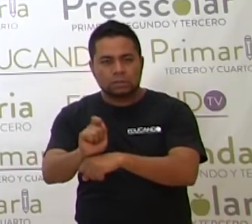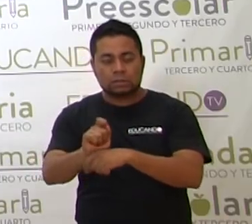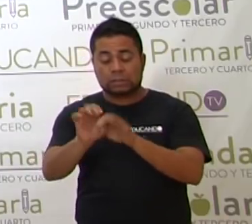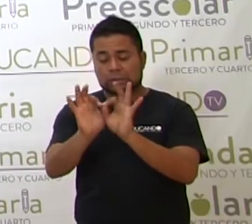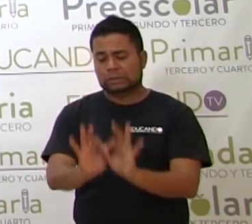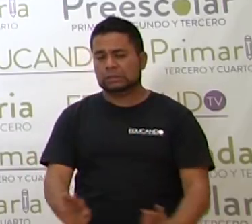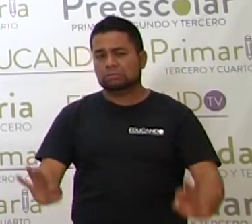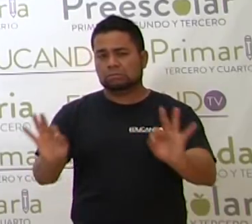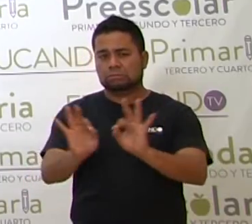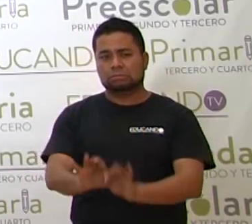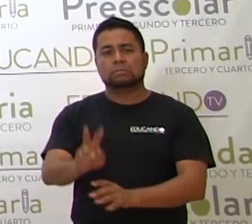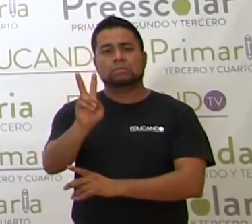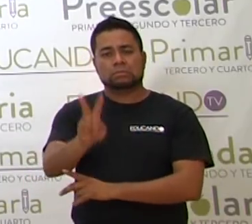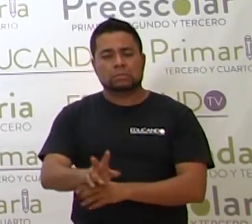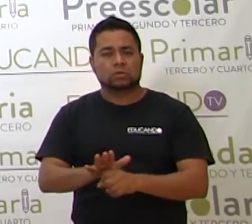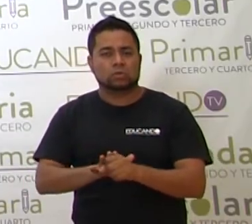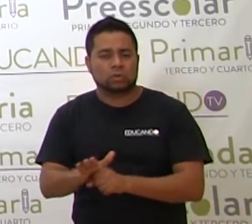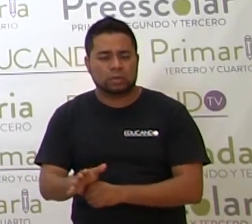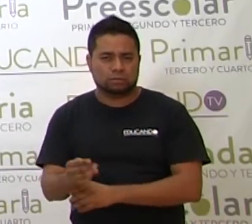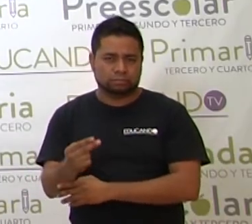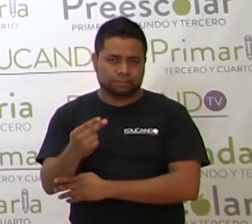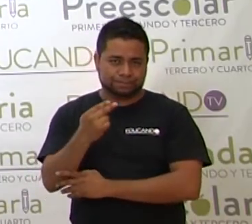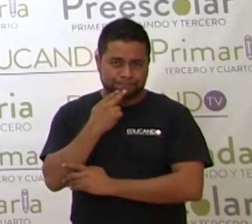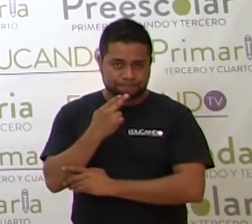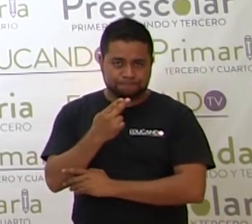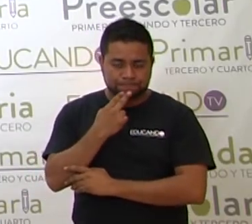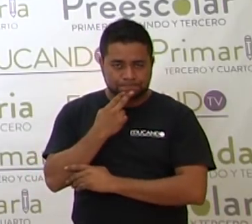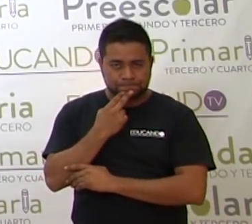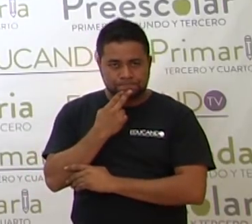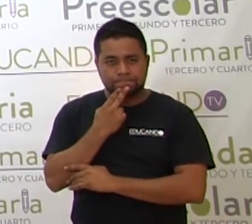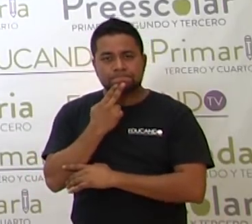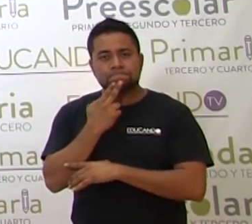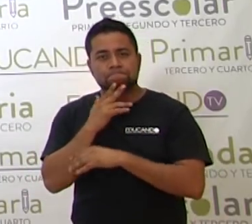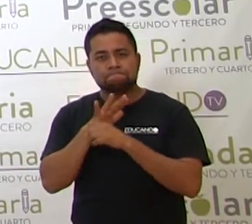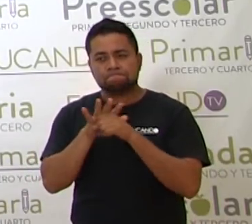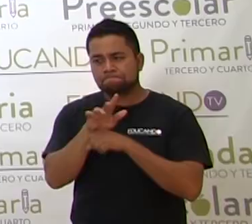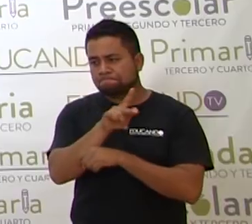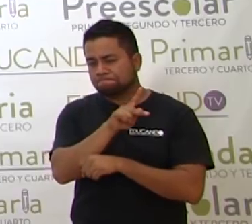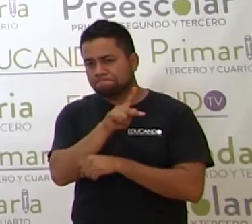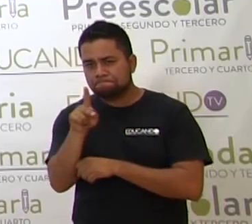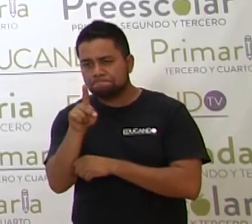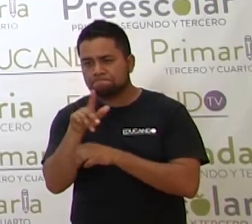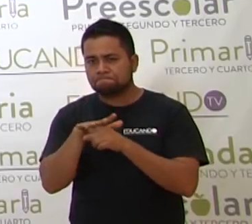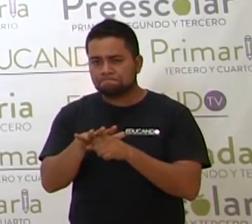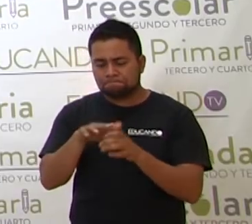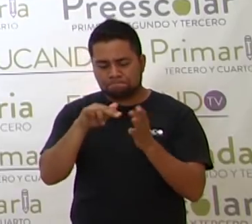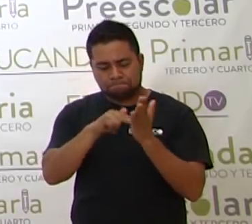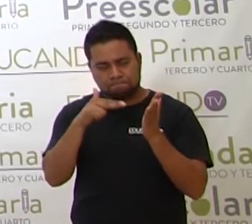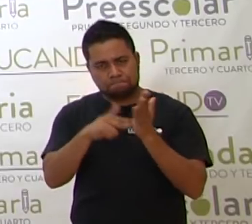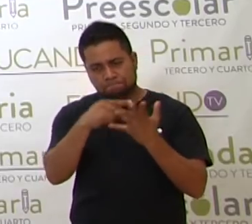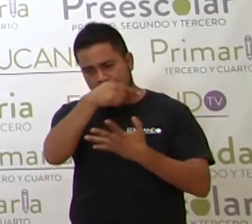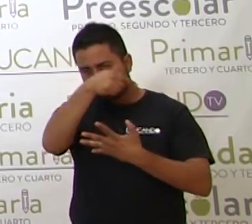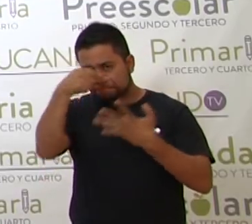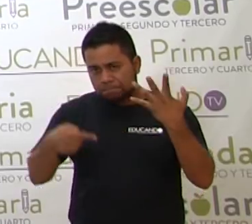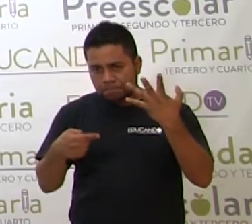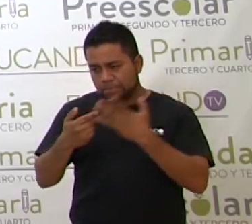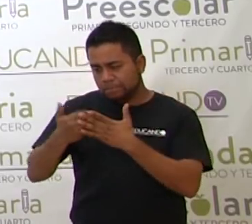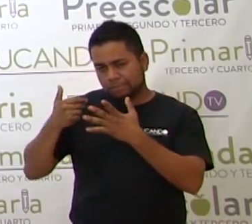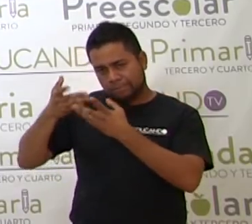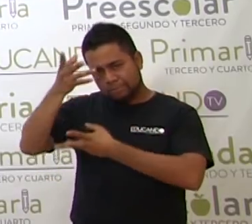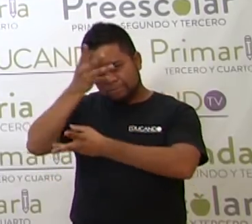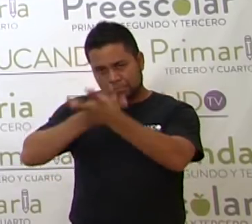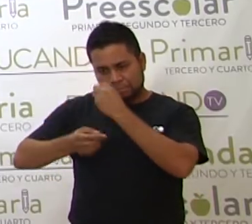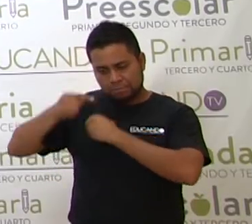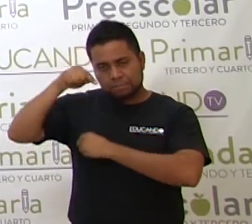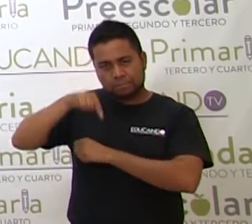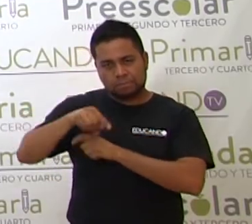muy importante utilizar todas y cada una de las herramientas que hemos aprendido a lo largo